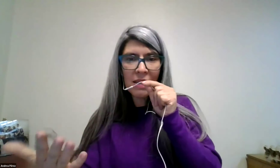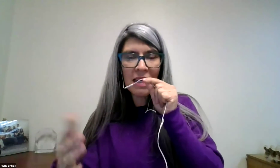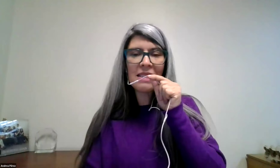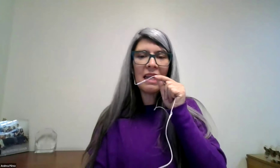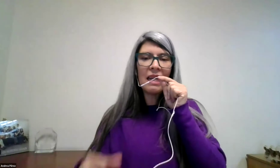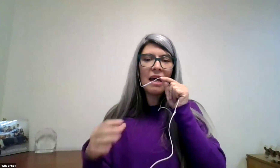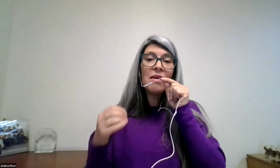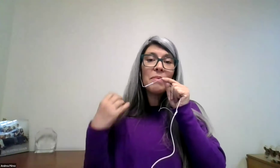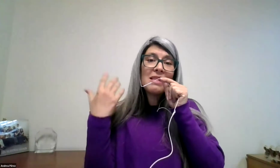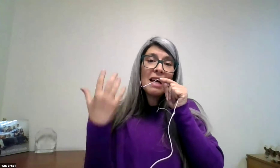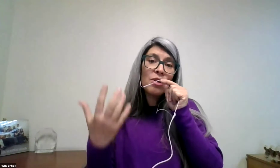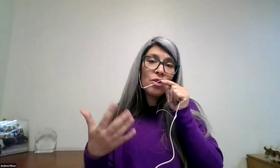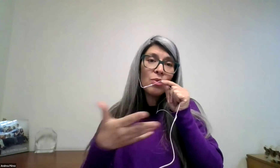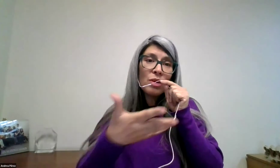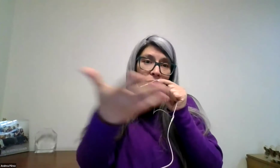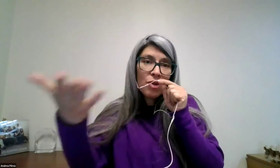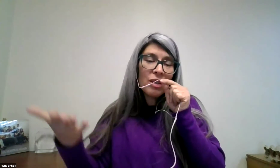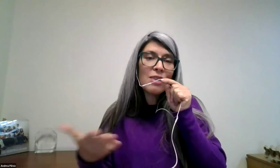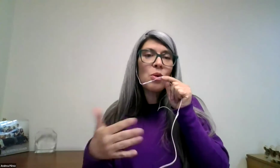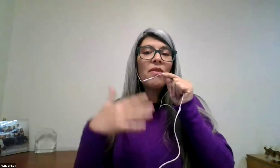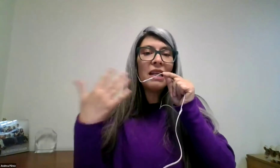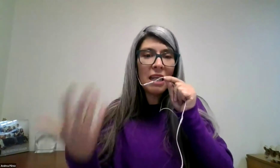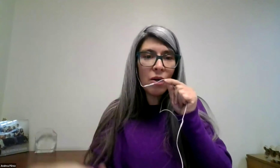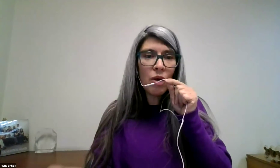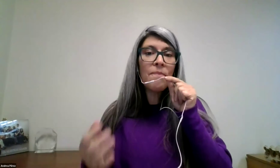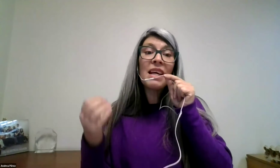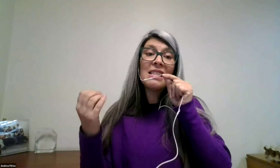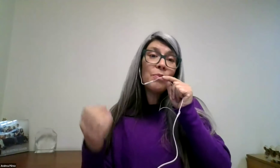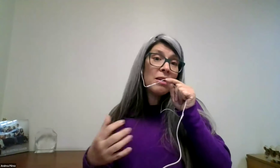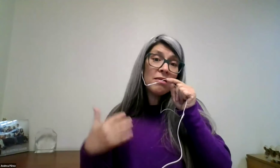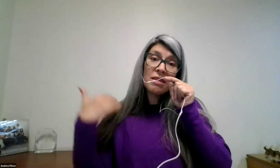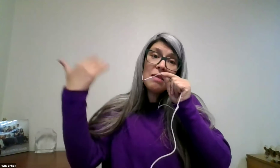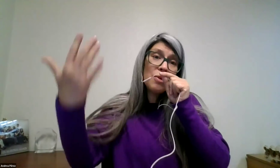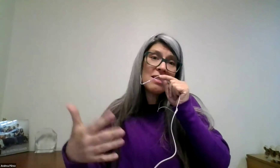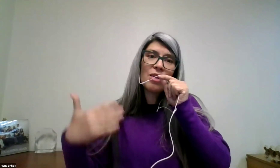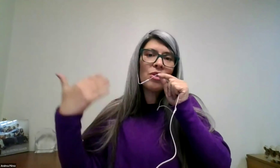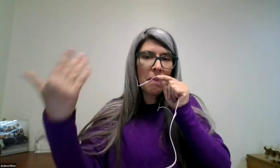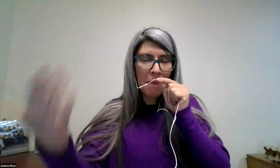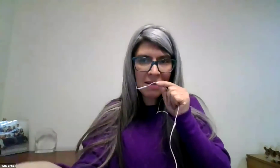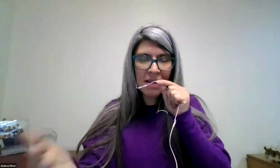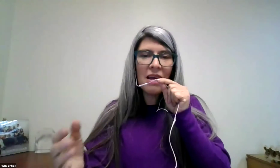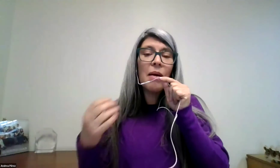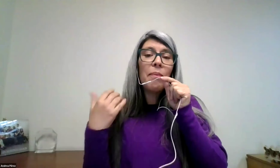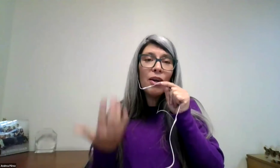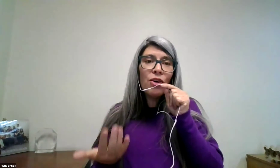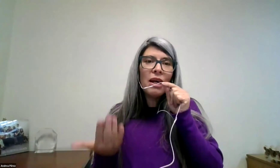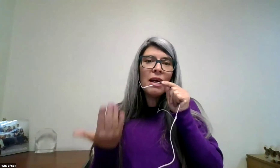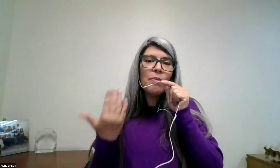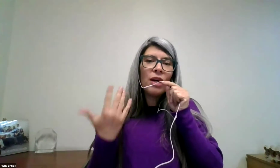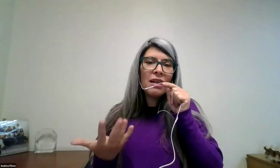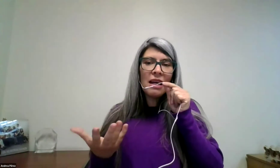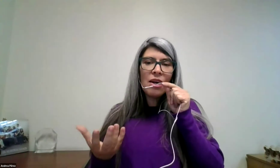y lengua de señas chilena, pensando en un contexto más bilingüe, y se pueden ir potenciando otras más,